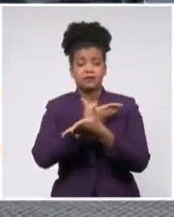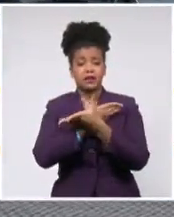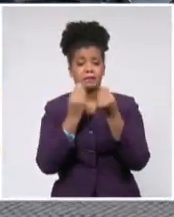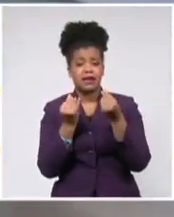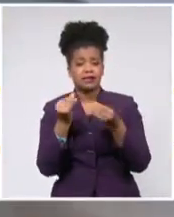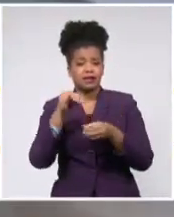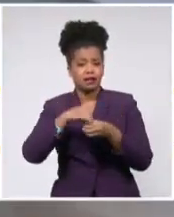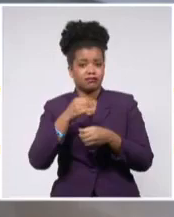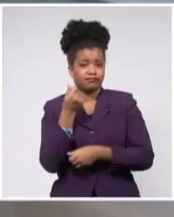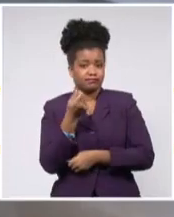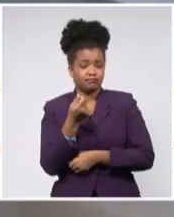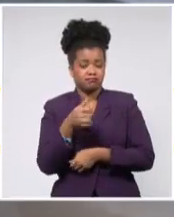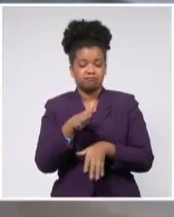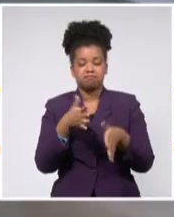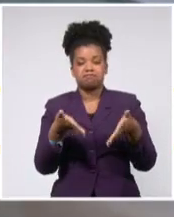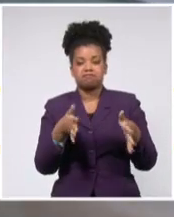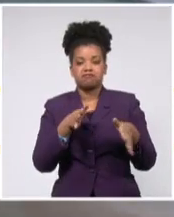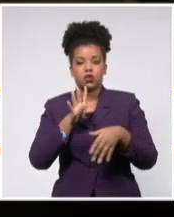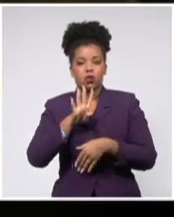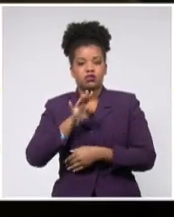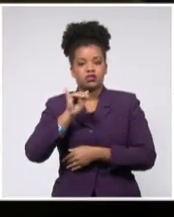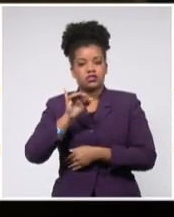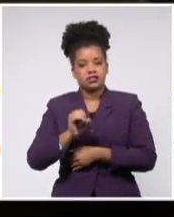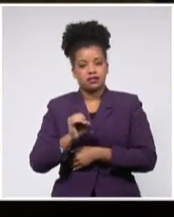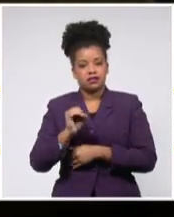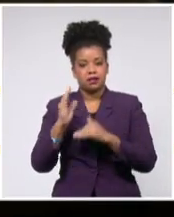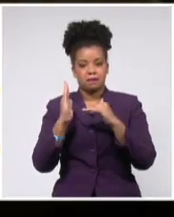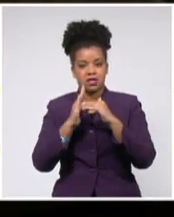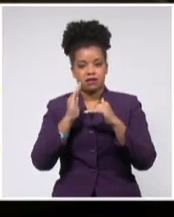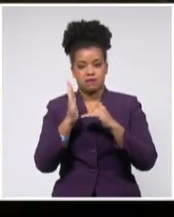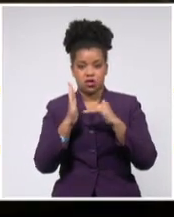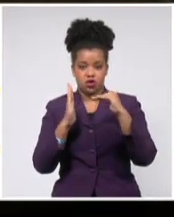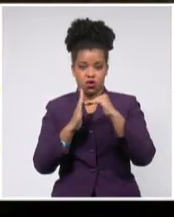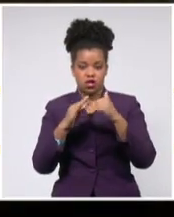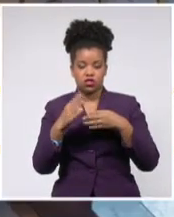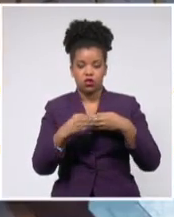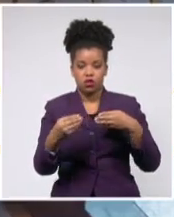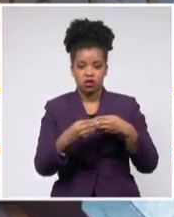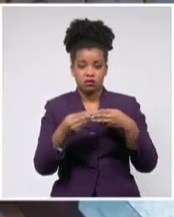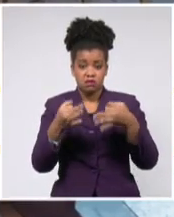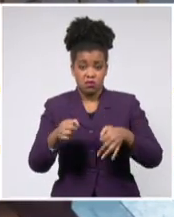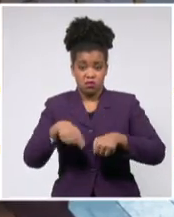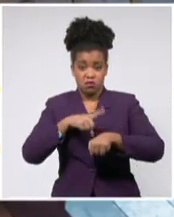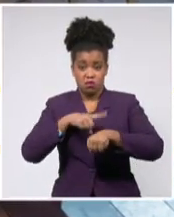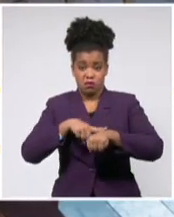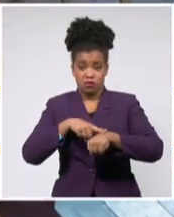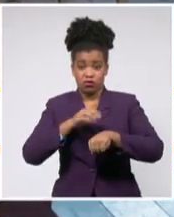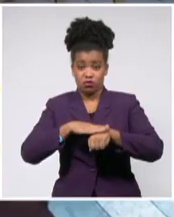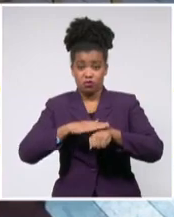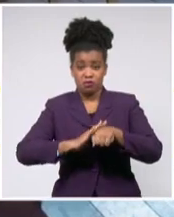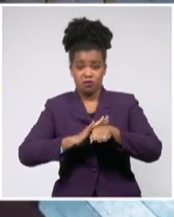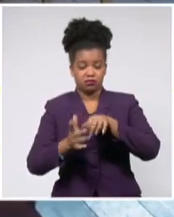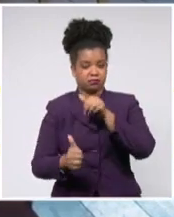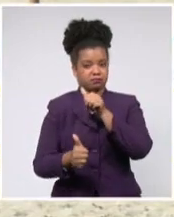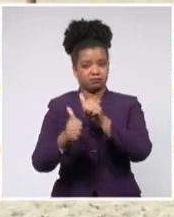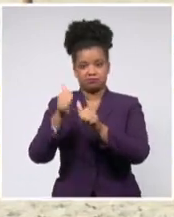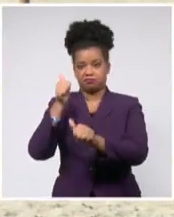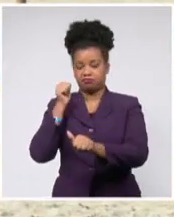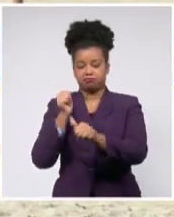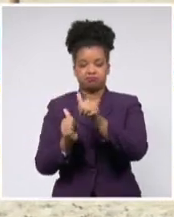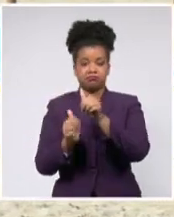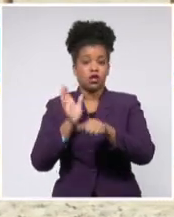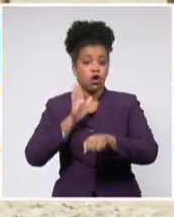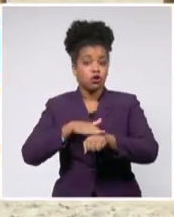superan los 460 mil millones de dólares. Ante un escenario calificado de retroceso sin precedentes por